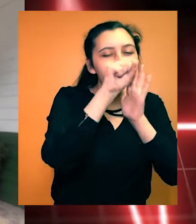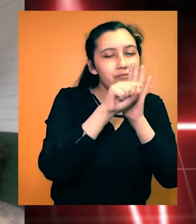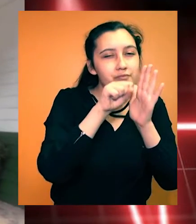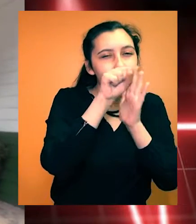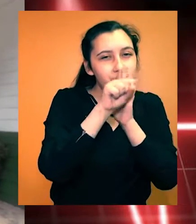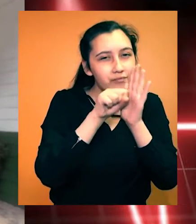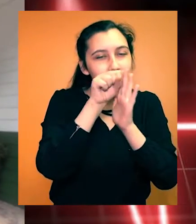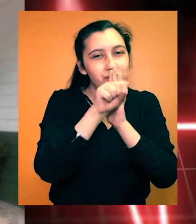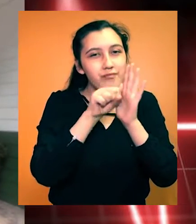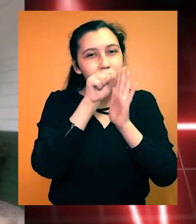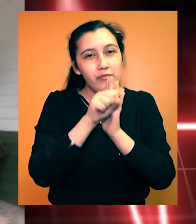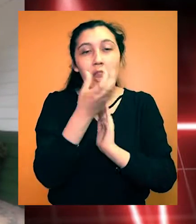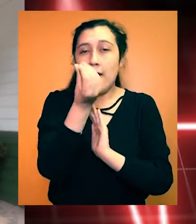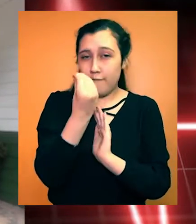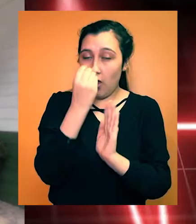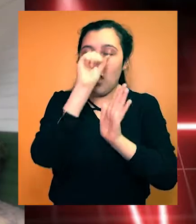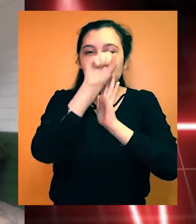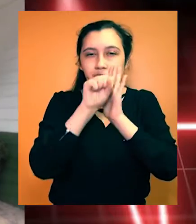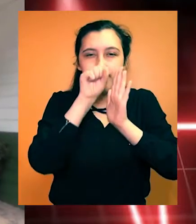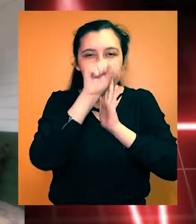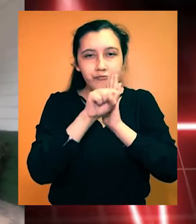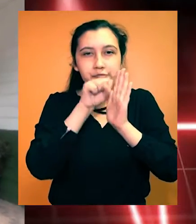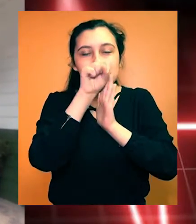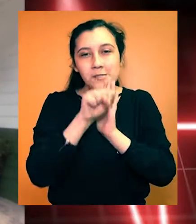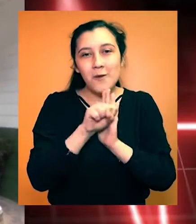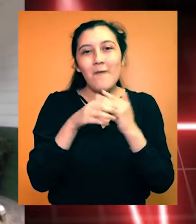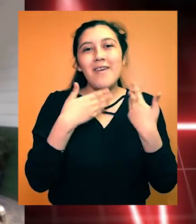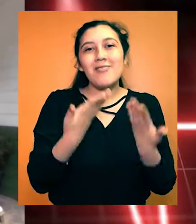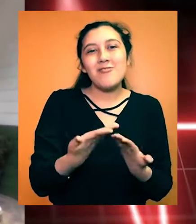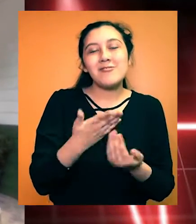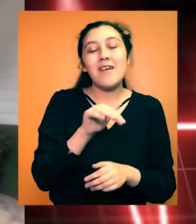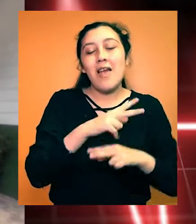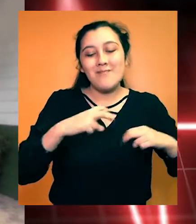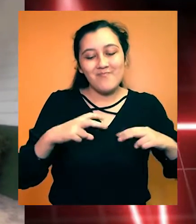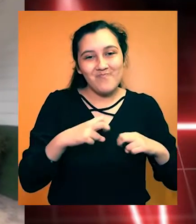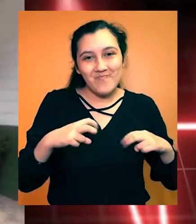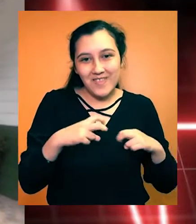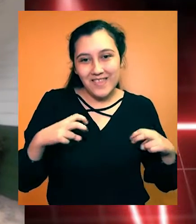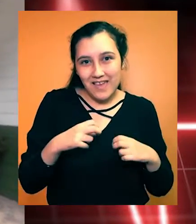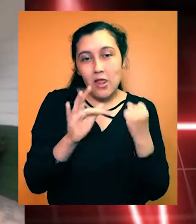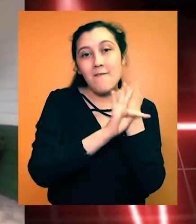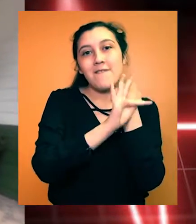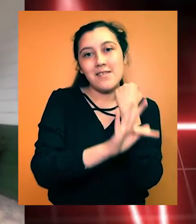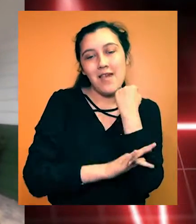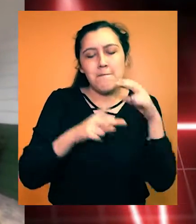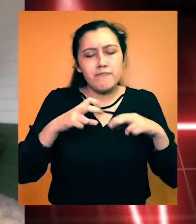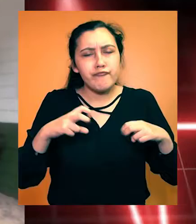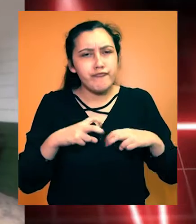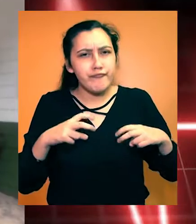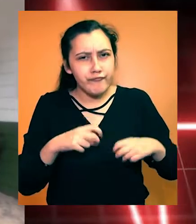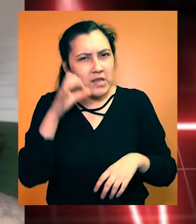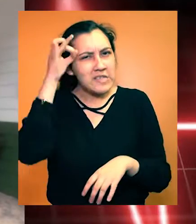hay una cámara que graba el hecho, es una buena cámara con buena capacidad y se están haciendo ya diligencias por